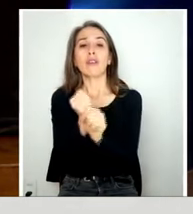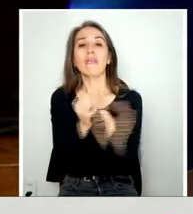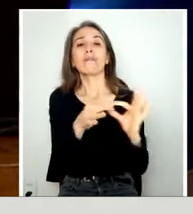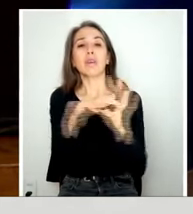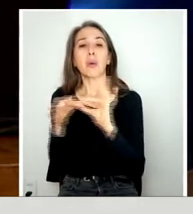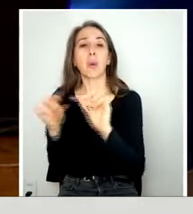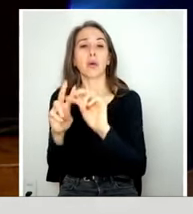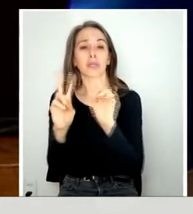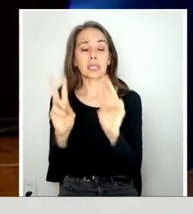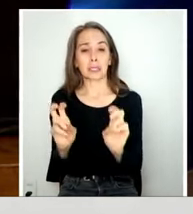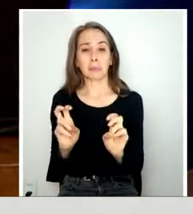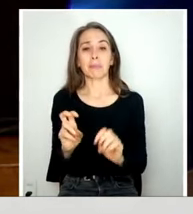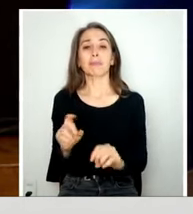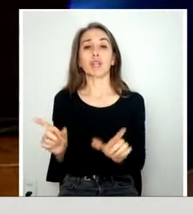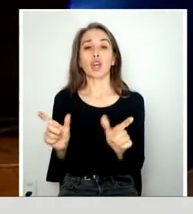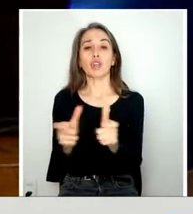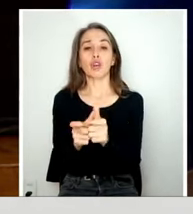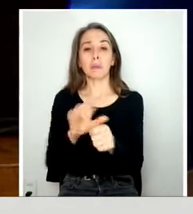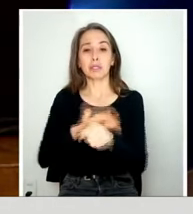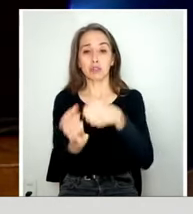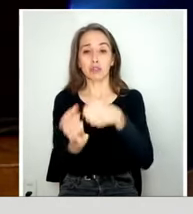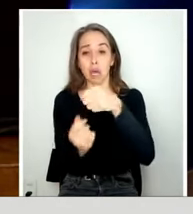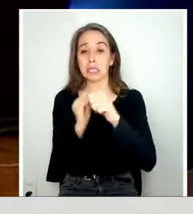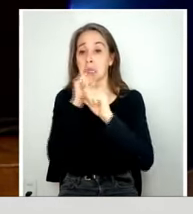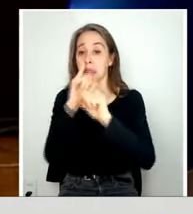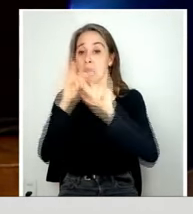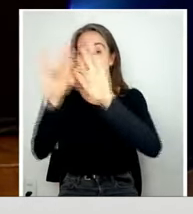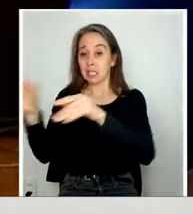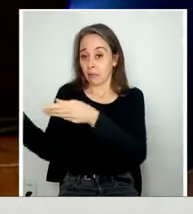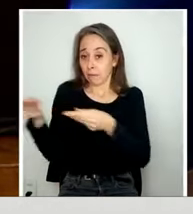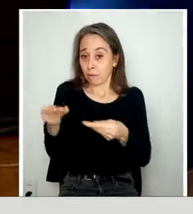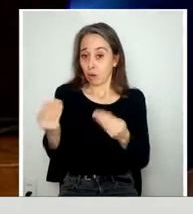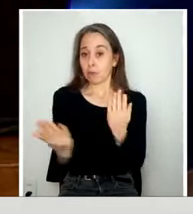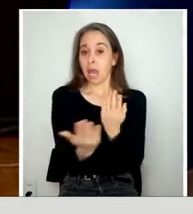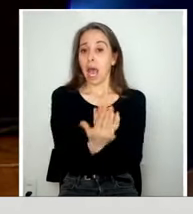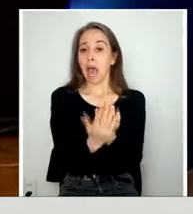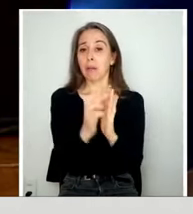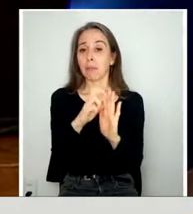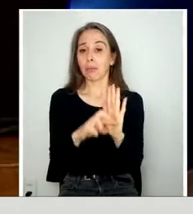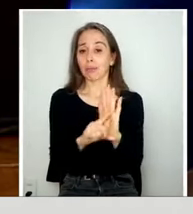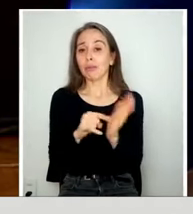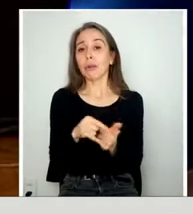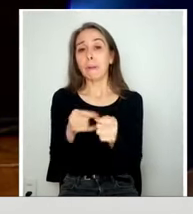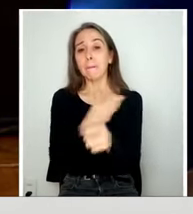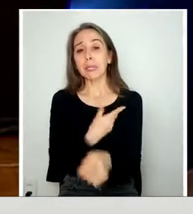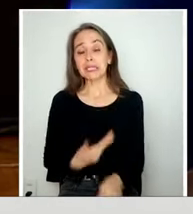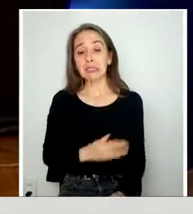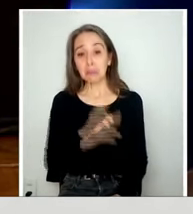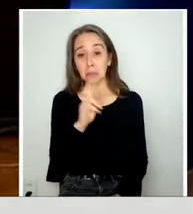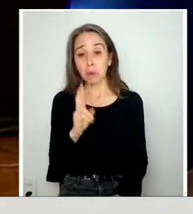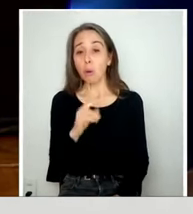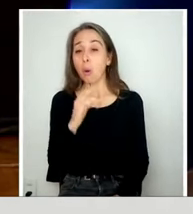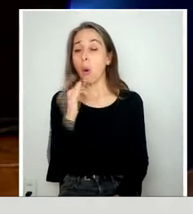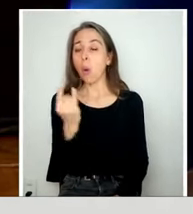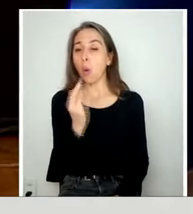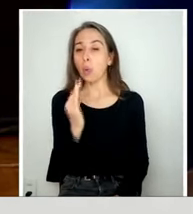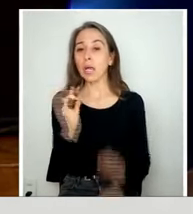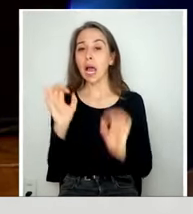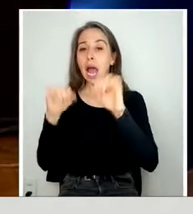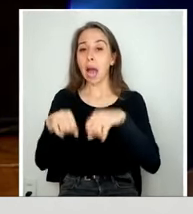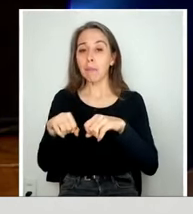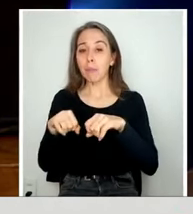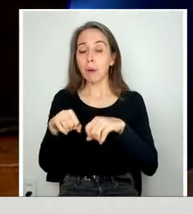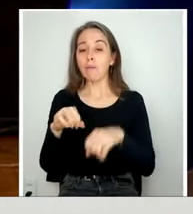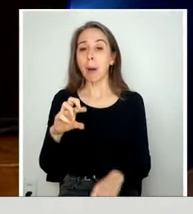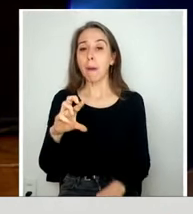informe de la comisión de hacienda recaía en el proyecto iniciado un mensaje Con urgencia suma que aprueba protocolo de enmienda al convenio